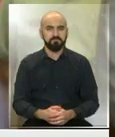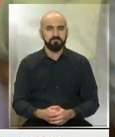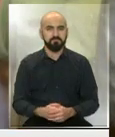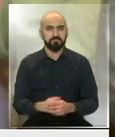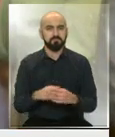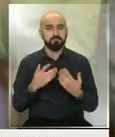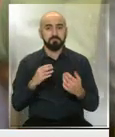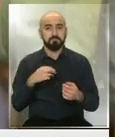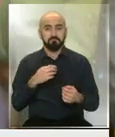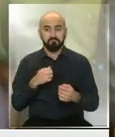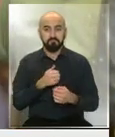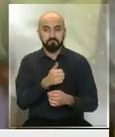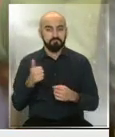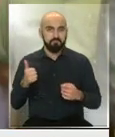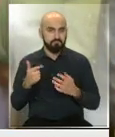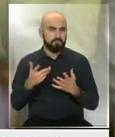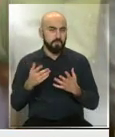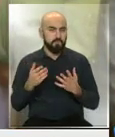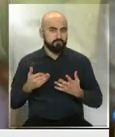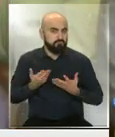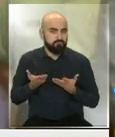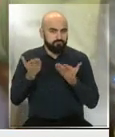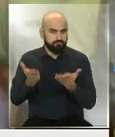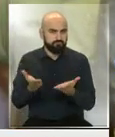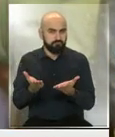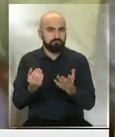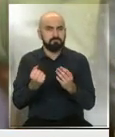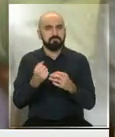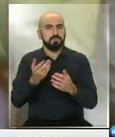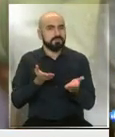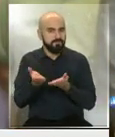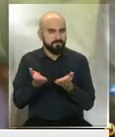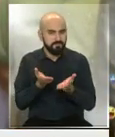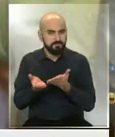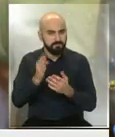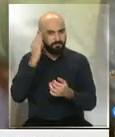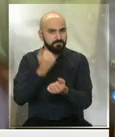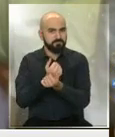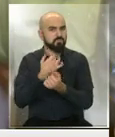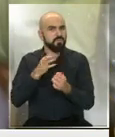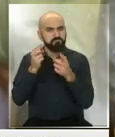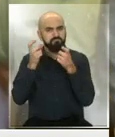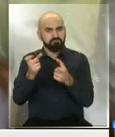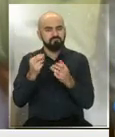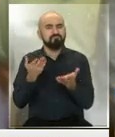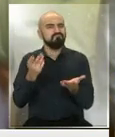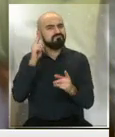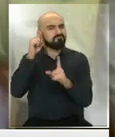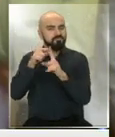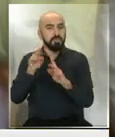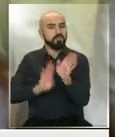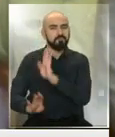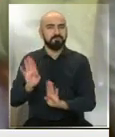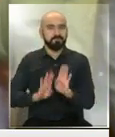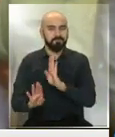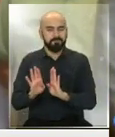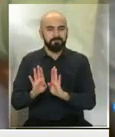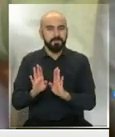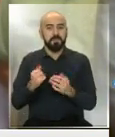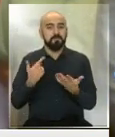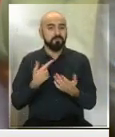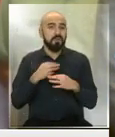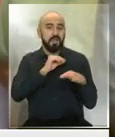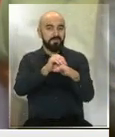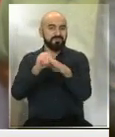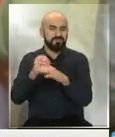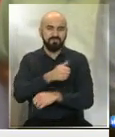recursos humanos y logísticos para el concepto de esta operación es fiscalizar para prevenir. Por eso que hago un llamado a todos nuestros